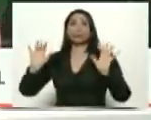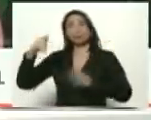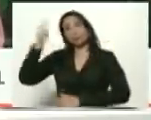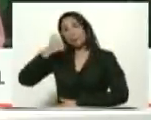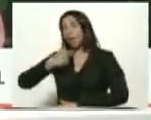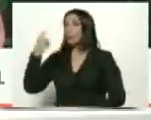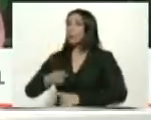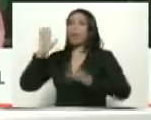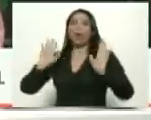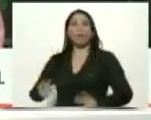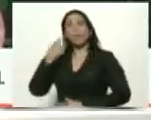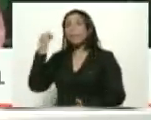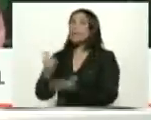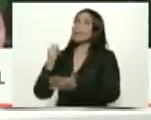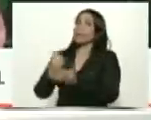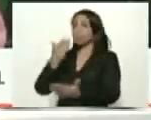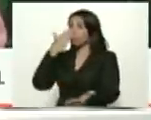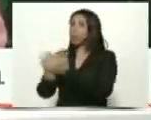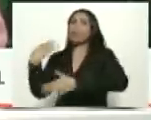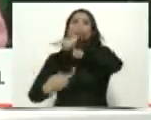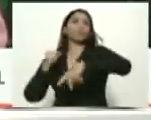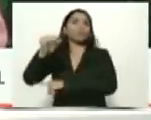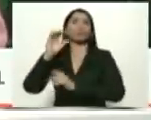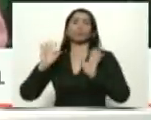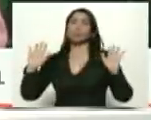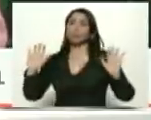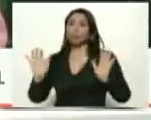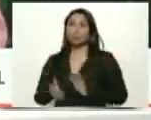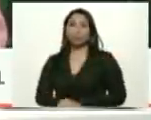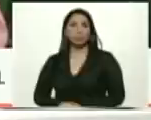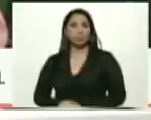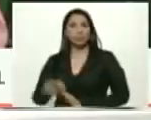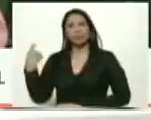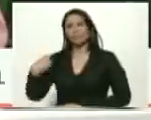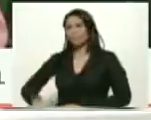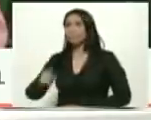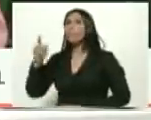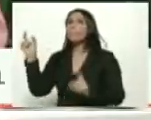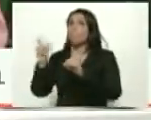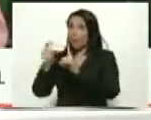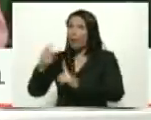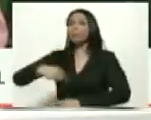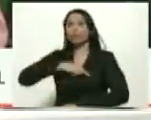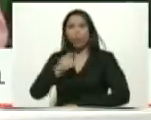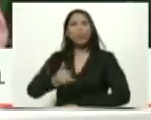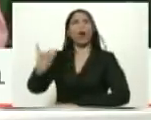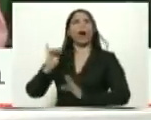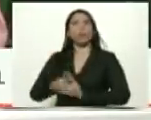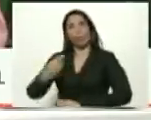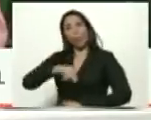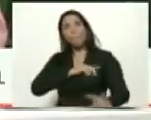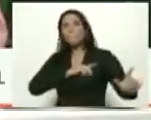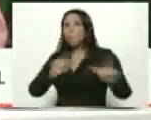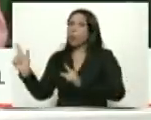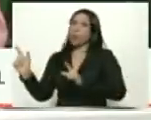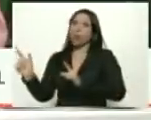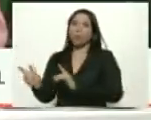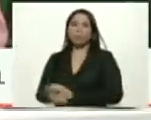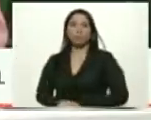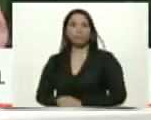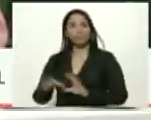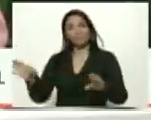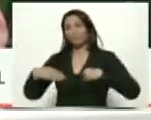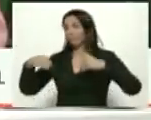pónganse serios, miren que están frente a revolucionarios, que tenemos palabra y estamos listos para